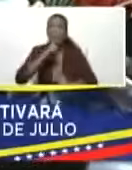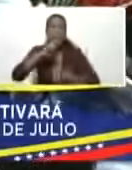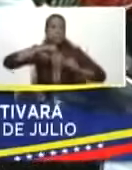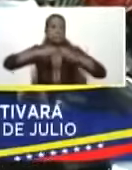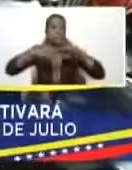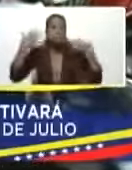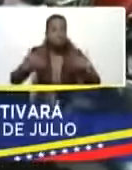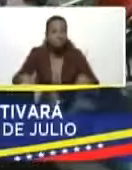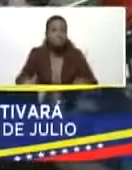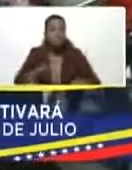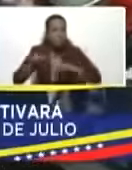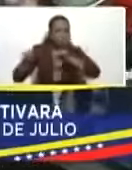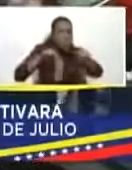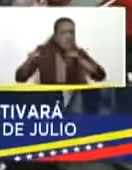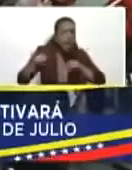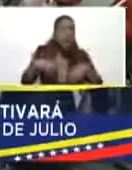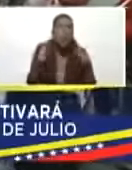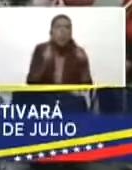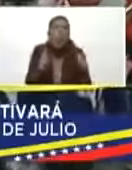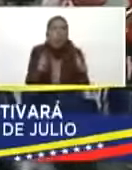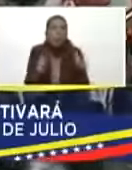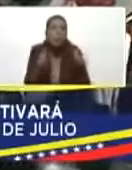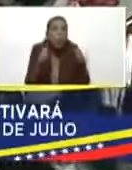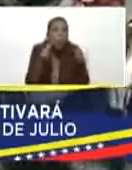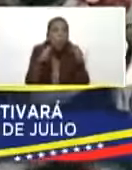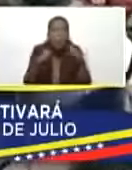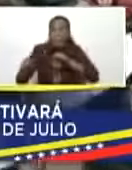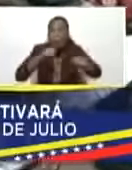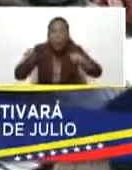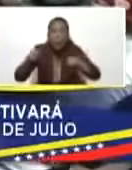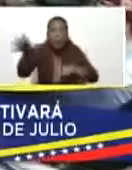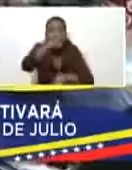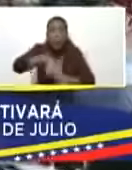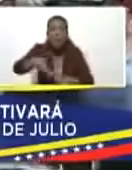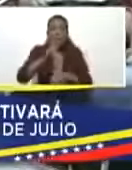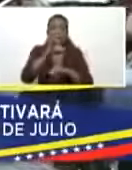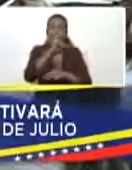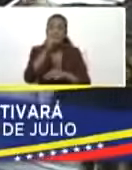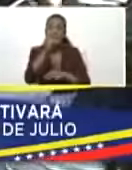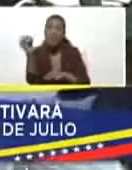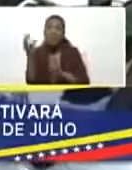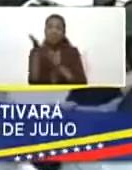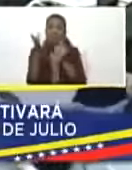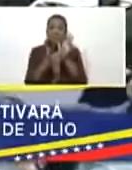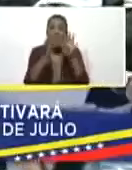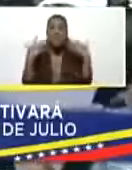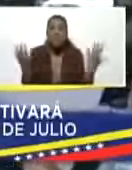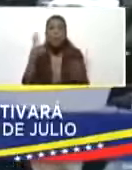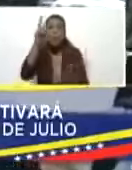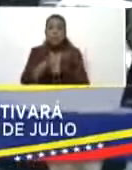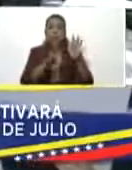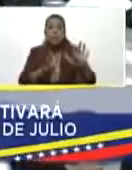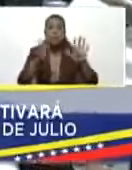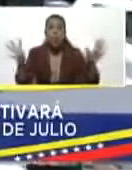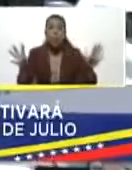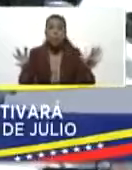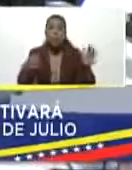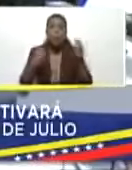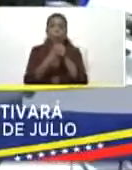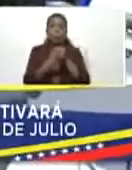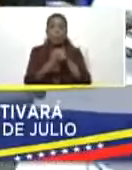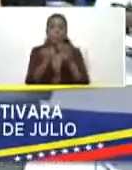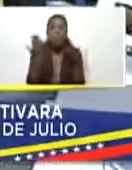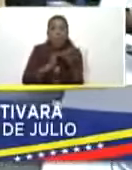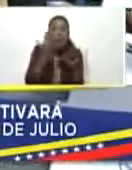difíciles. Ah, Diosdado, ¿cómo movilizamos al pueblo el 30 de abril 2019? Con el golpe de los